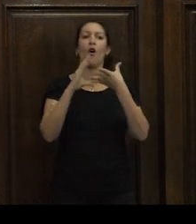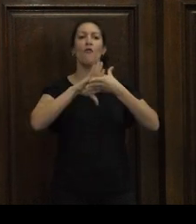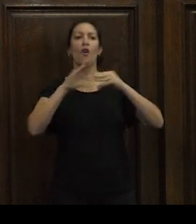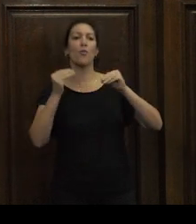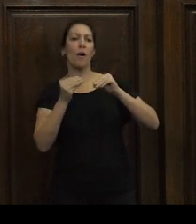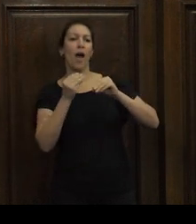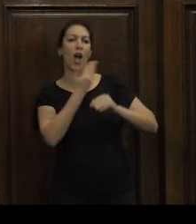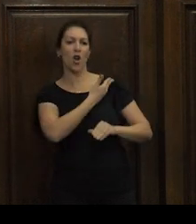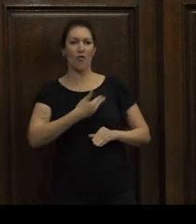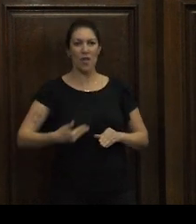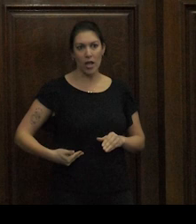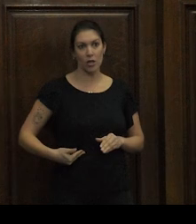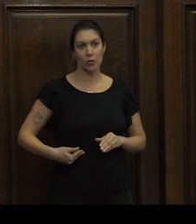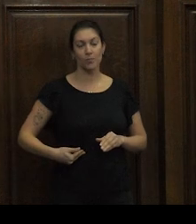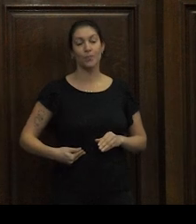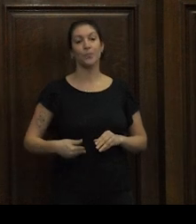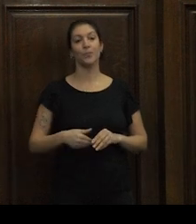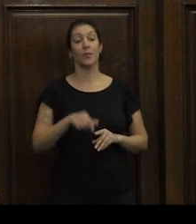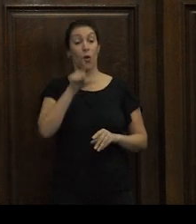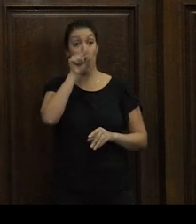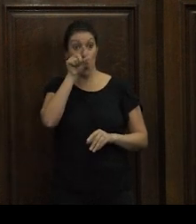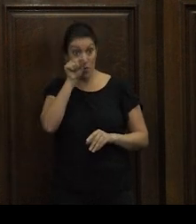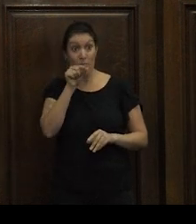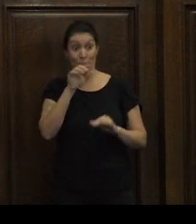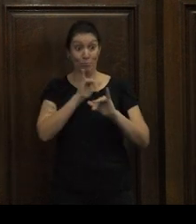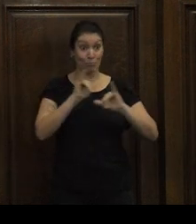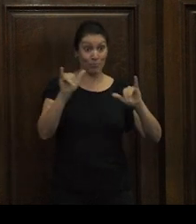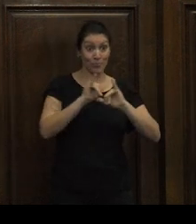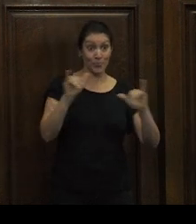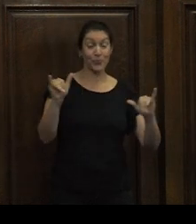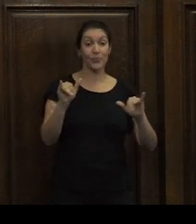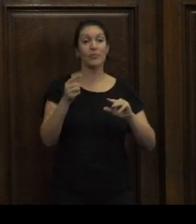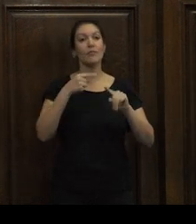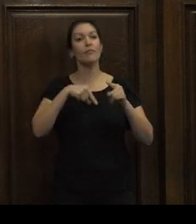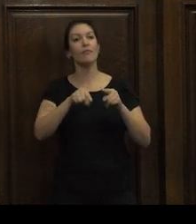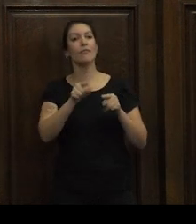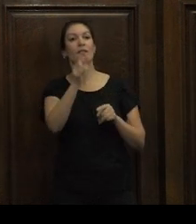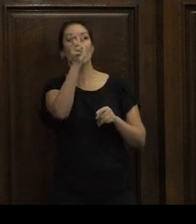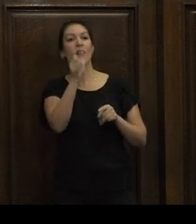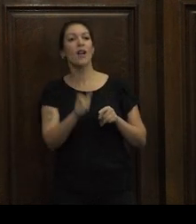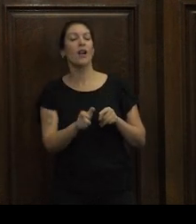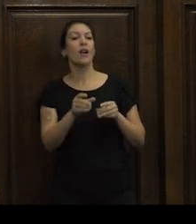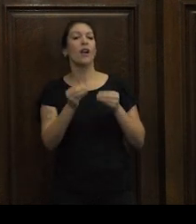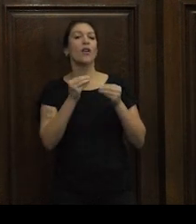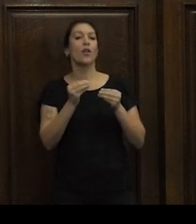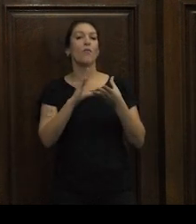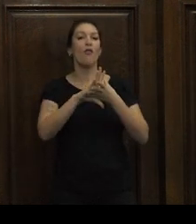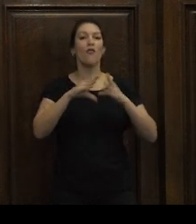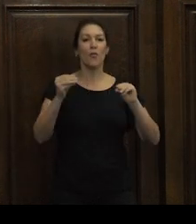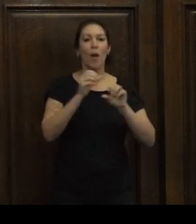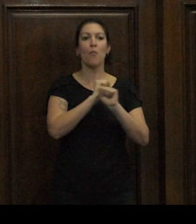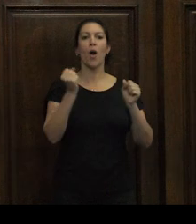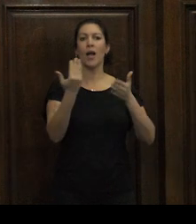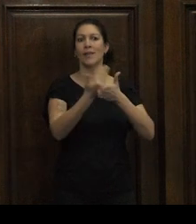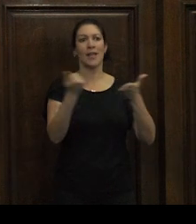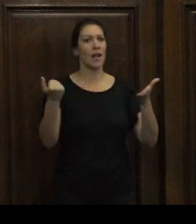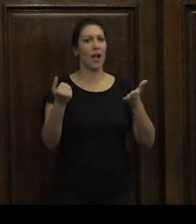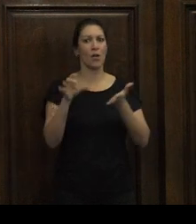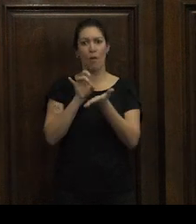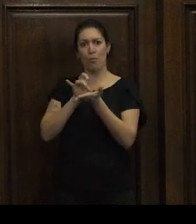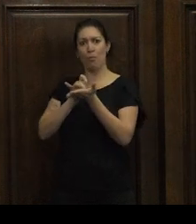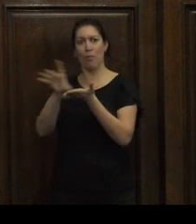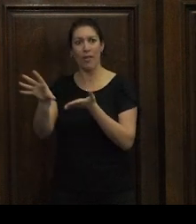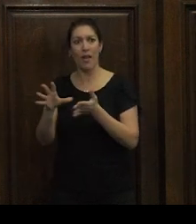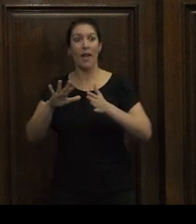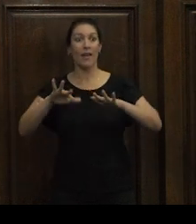Twitter, ¿no? Y en definitiva, el único modo o el modo más eficaz que se encontró para finalmente sacarlo de su puesto